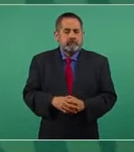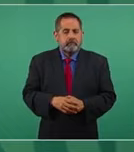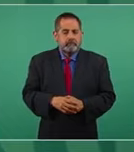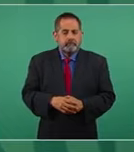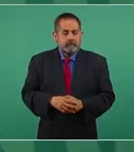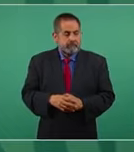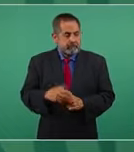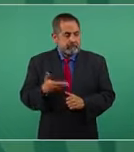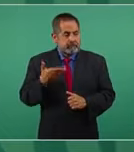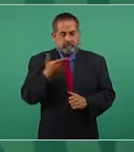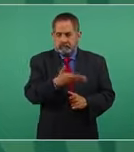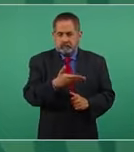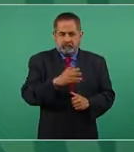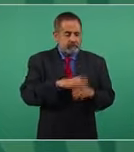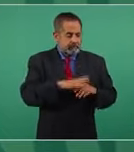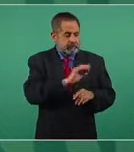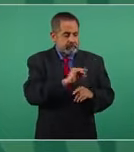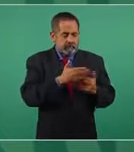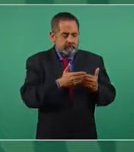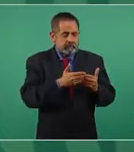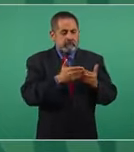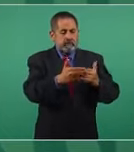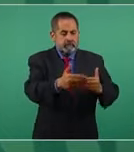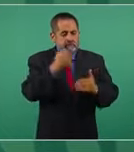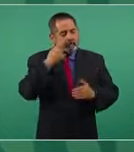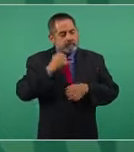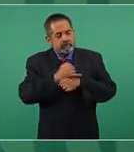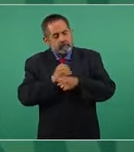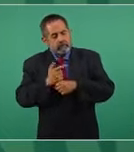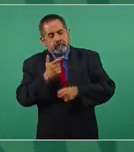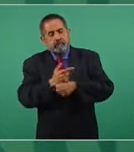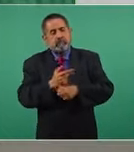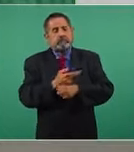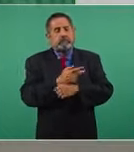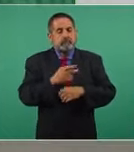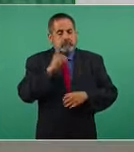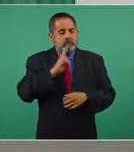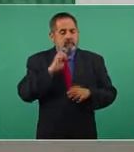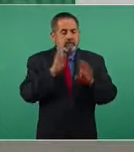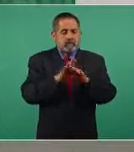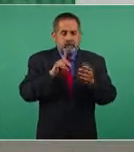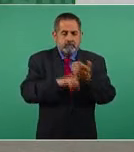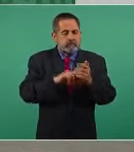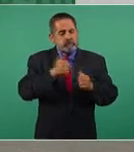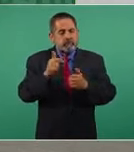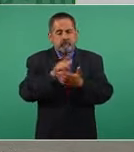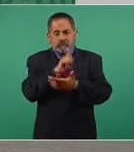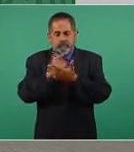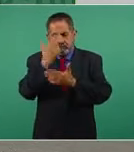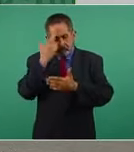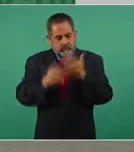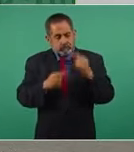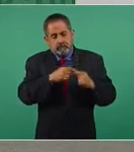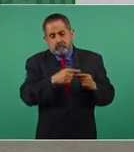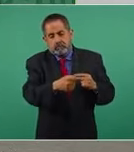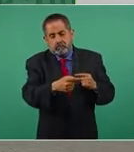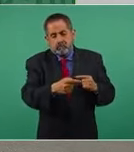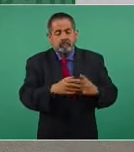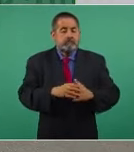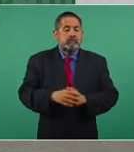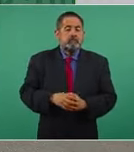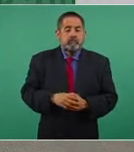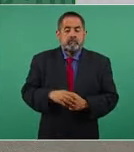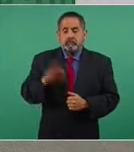se pide la ampliación del plazo para investigar, para ver si no hay otros delitos, y